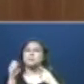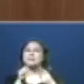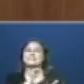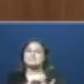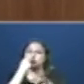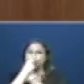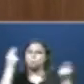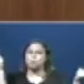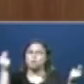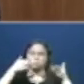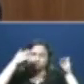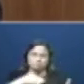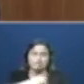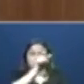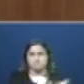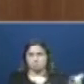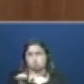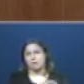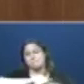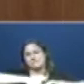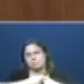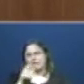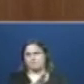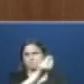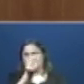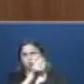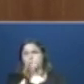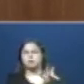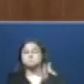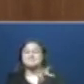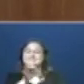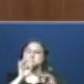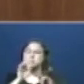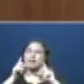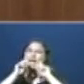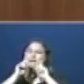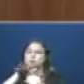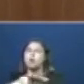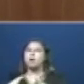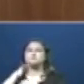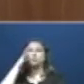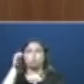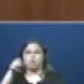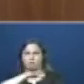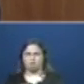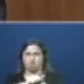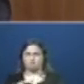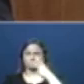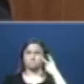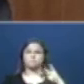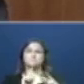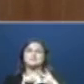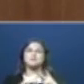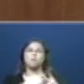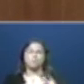públicos para las personas y las familias y garantizarlos especialmente en el medio rural segunda la de asegurar la